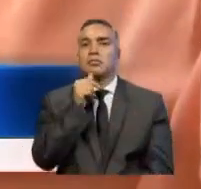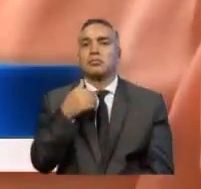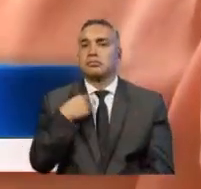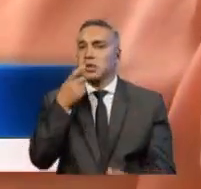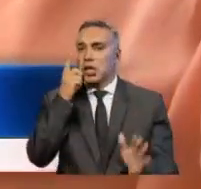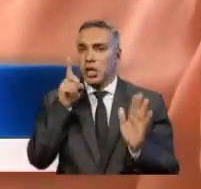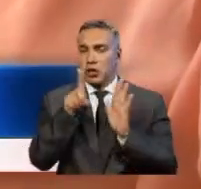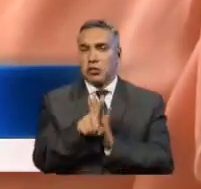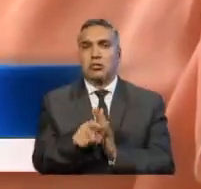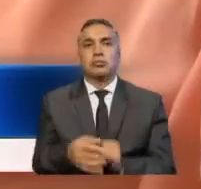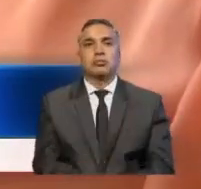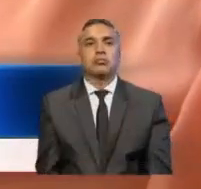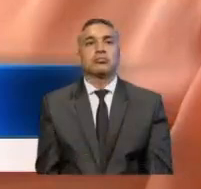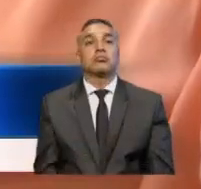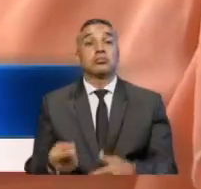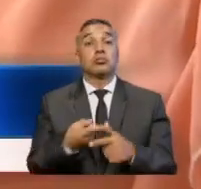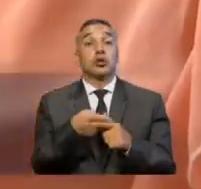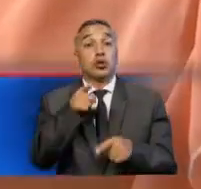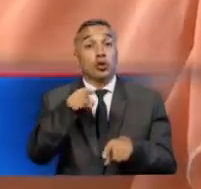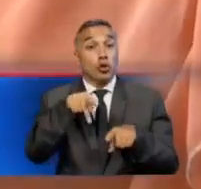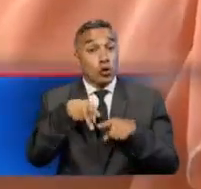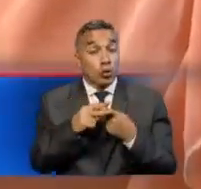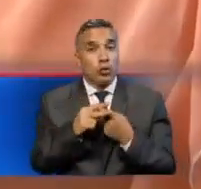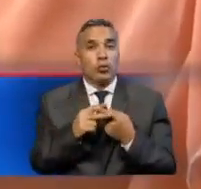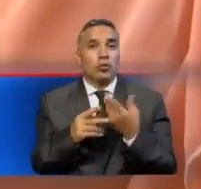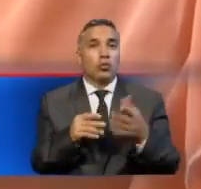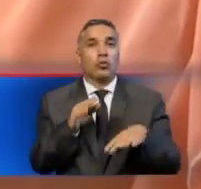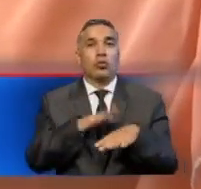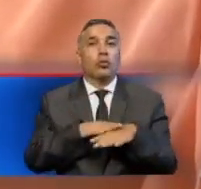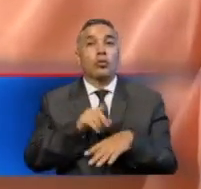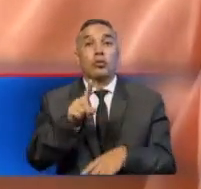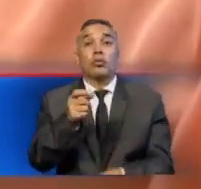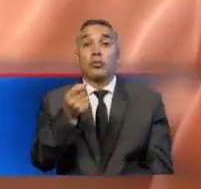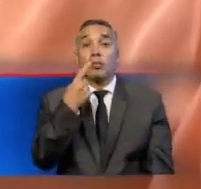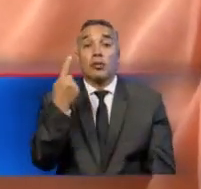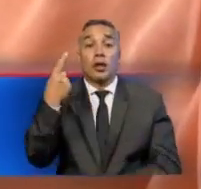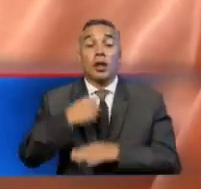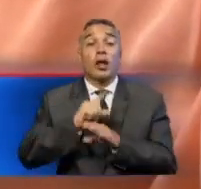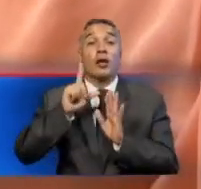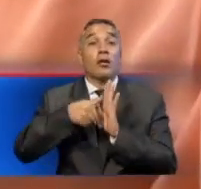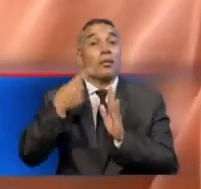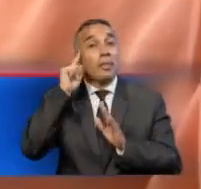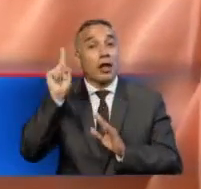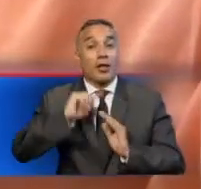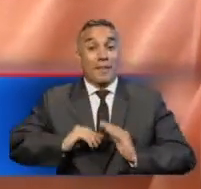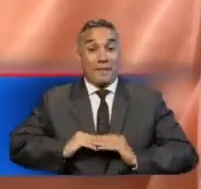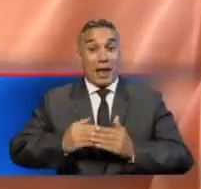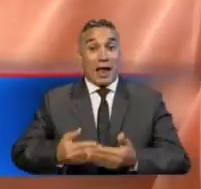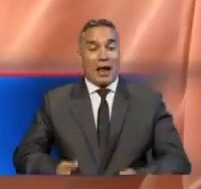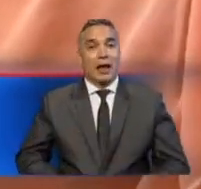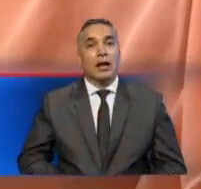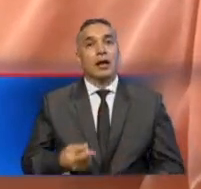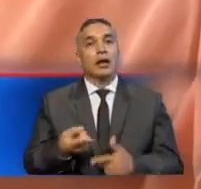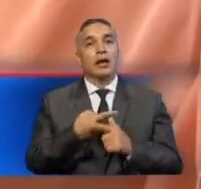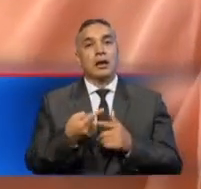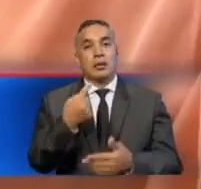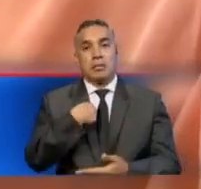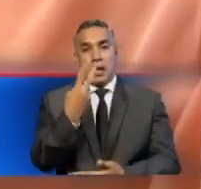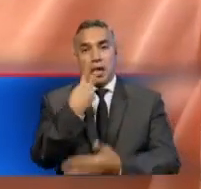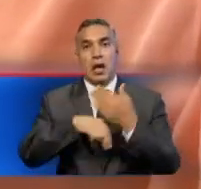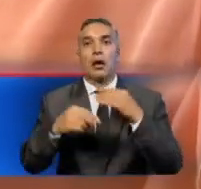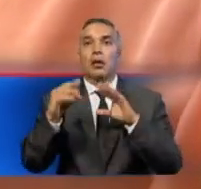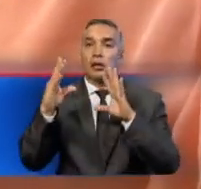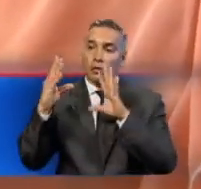denuncia. Y a raíz de eso, por una pastilla del día después para evitar embarazo, mi hija fue que contó